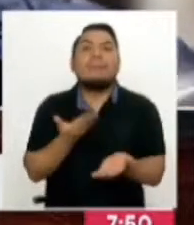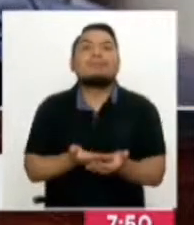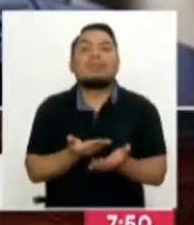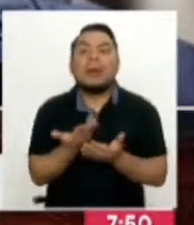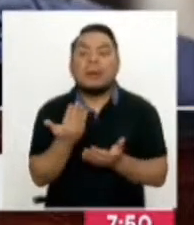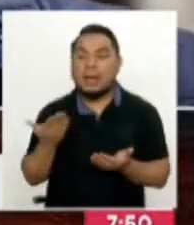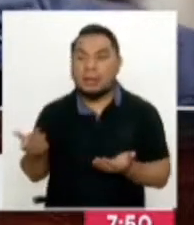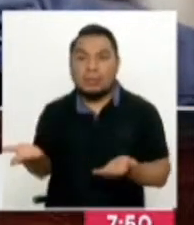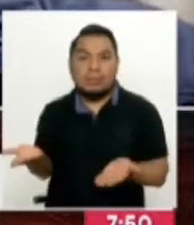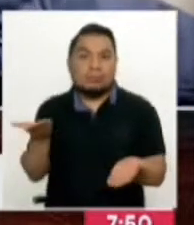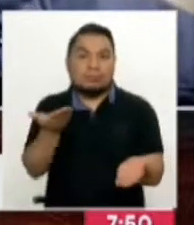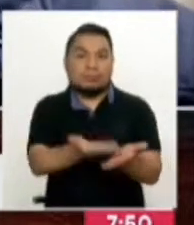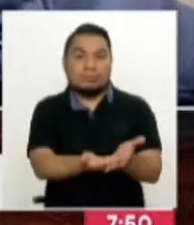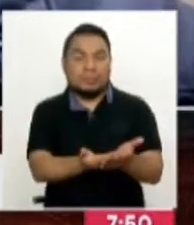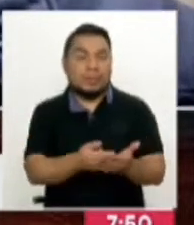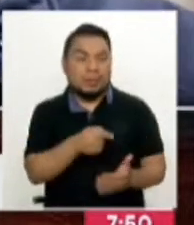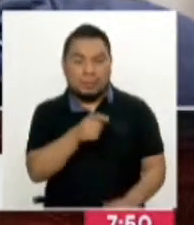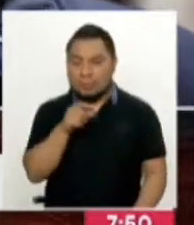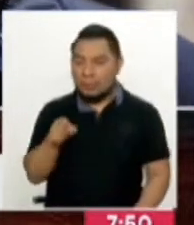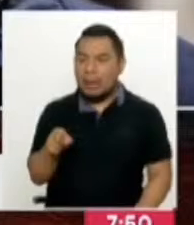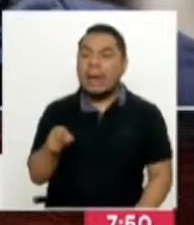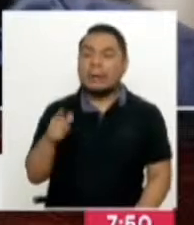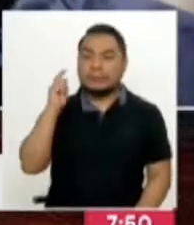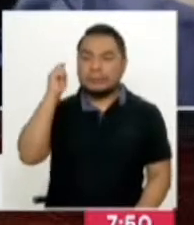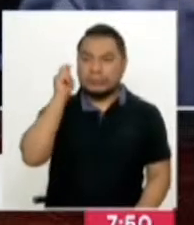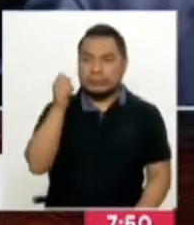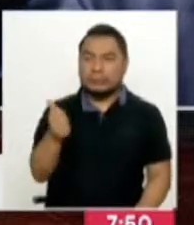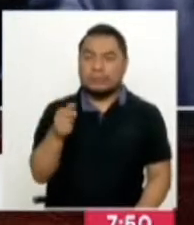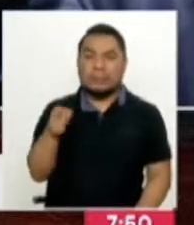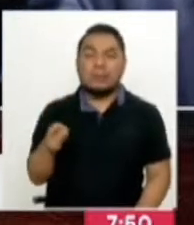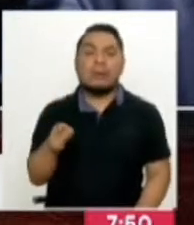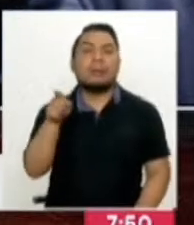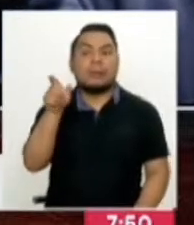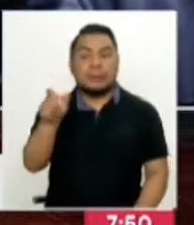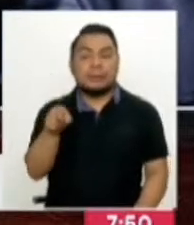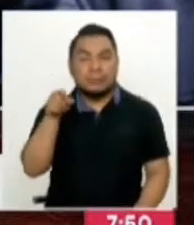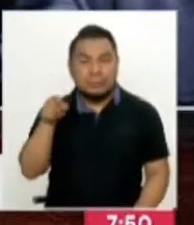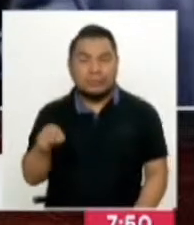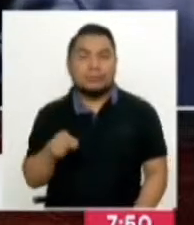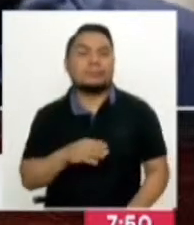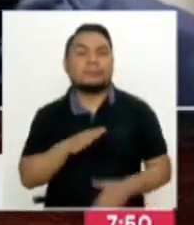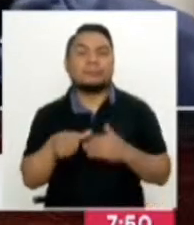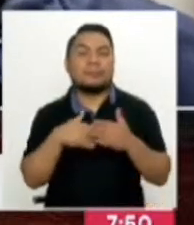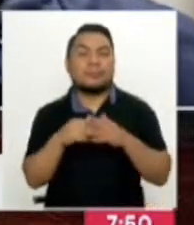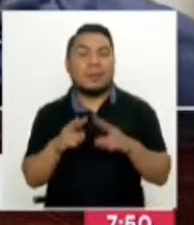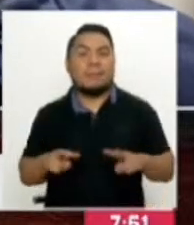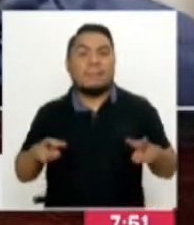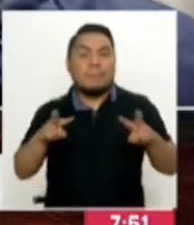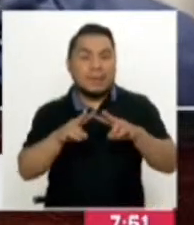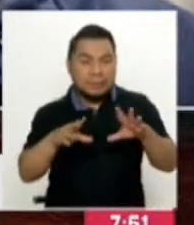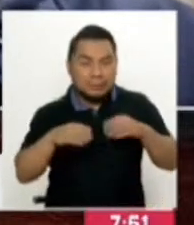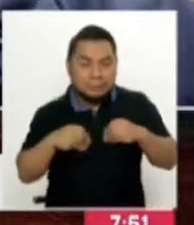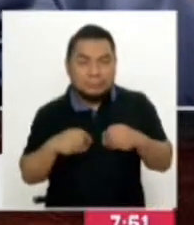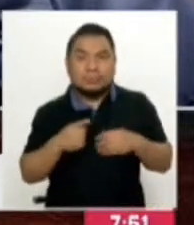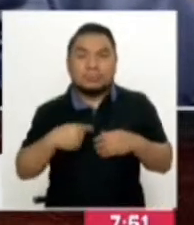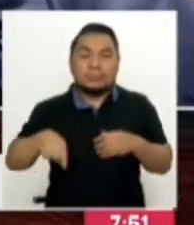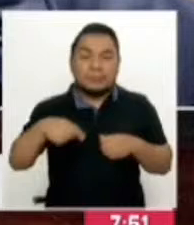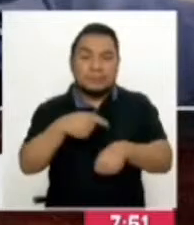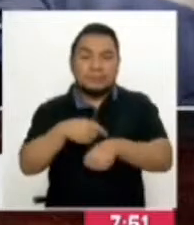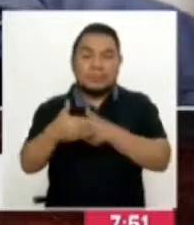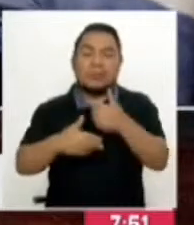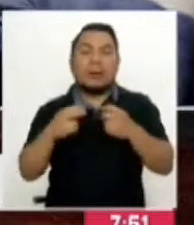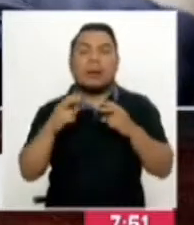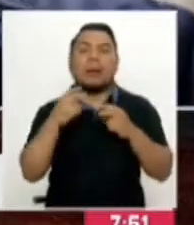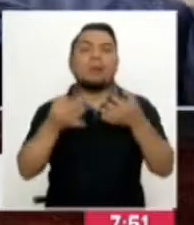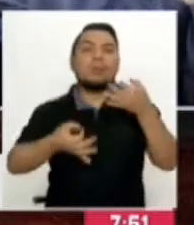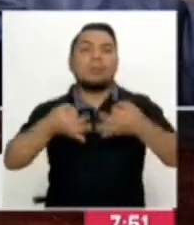juez ya le dio el estatus de colaborador eficaz, ¿se convierte en un elemento totalmente válido, aceptable para la etapa del juicio